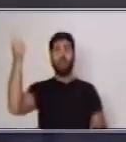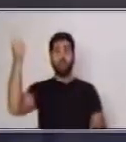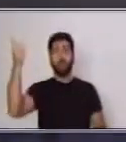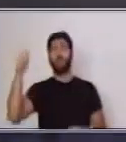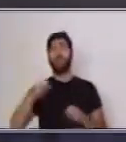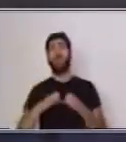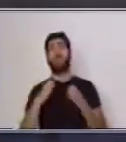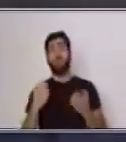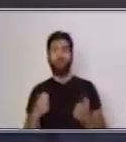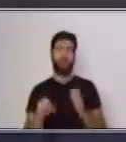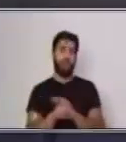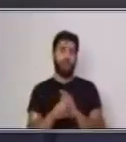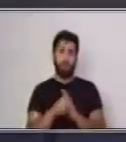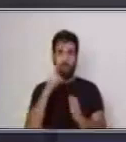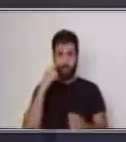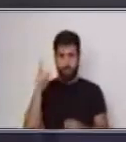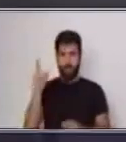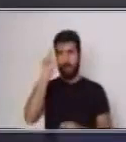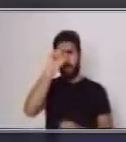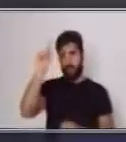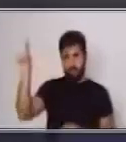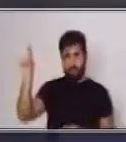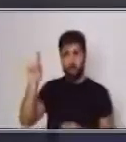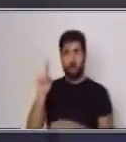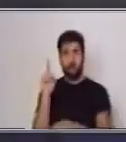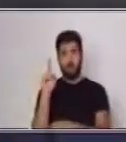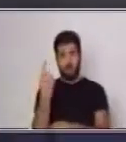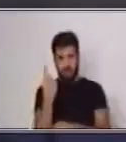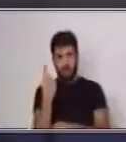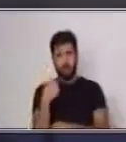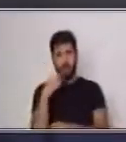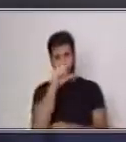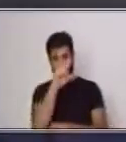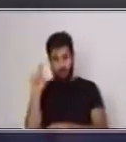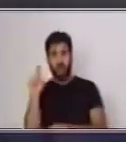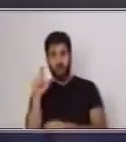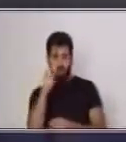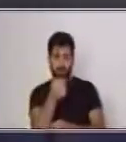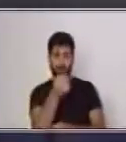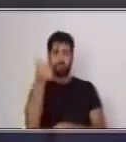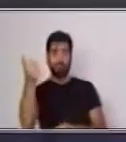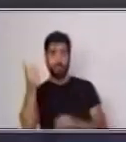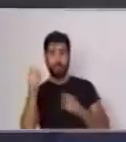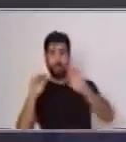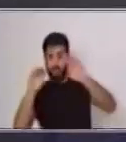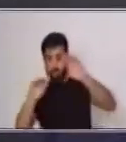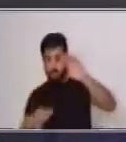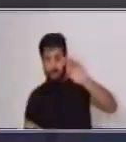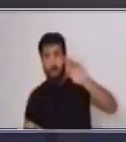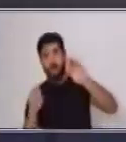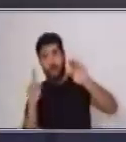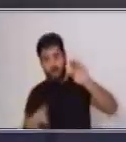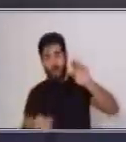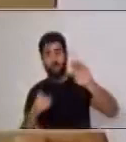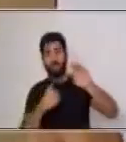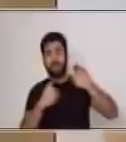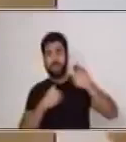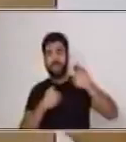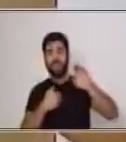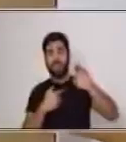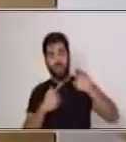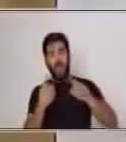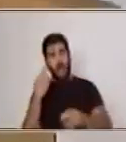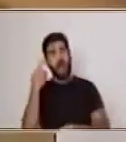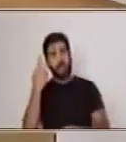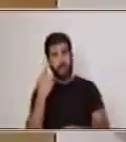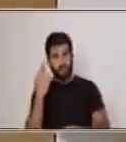decir, si quito todo esto que está al principio, mi texto debe tener sentido. Entonces, quito mi idea principal y